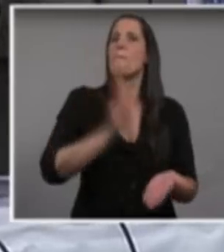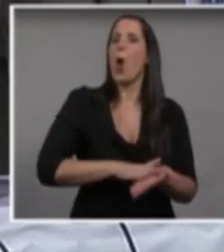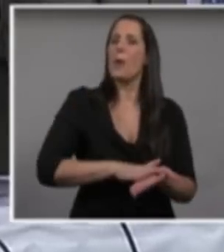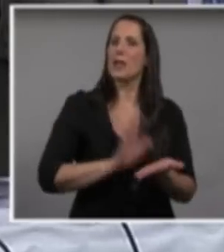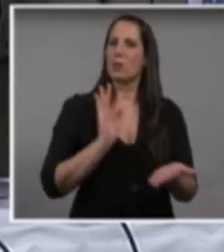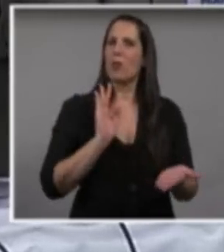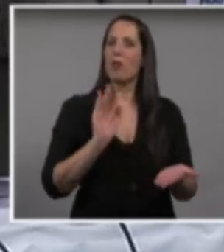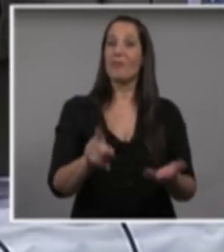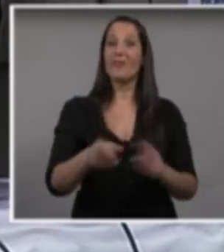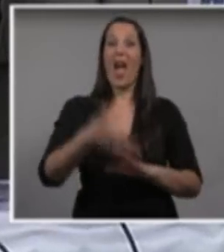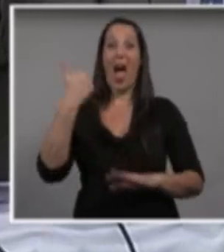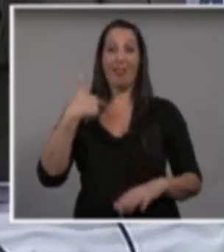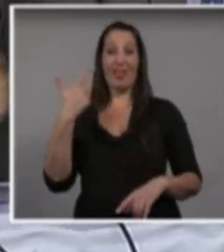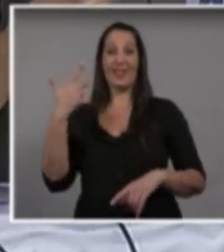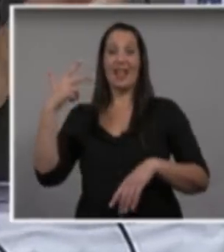Cuando veníamos en el 01 para acá,